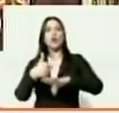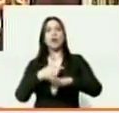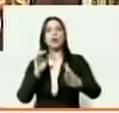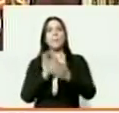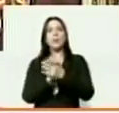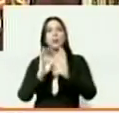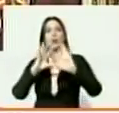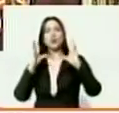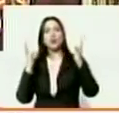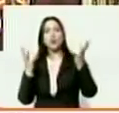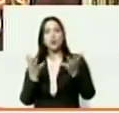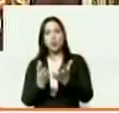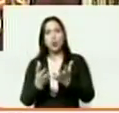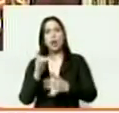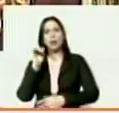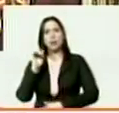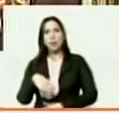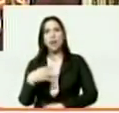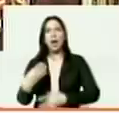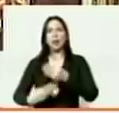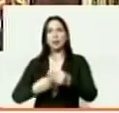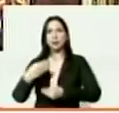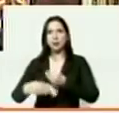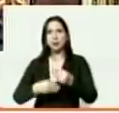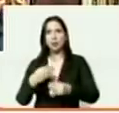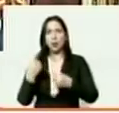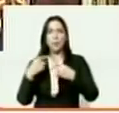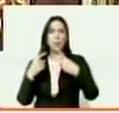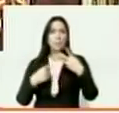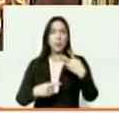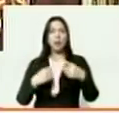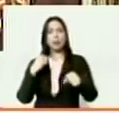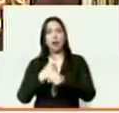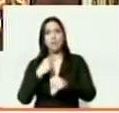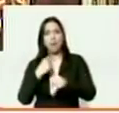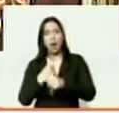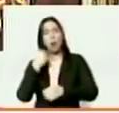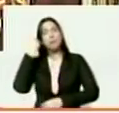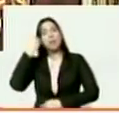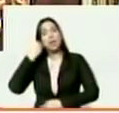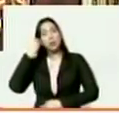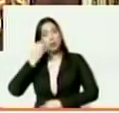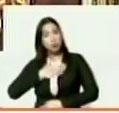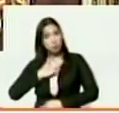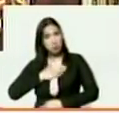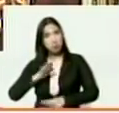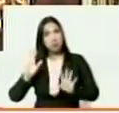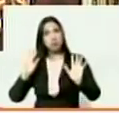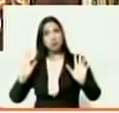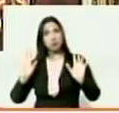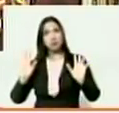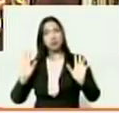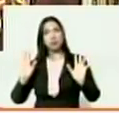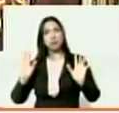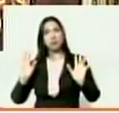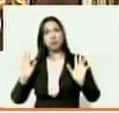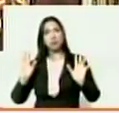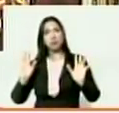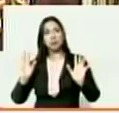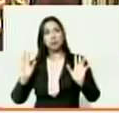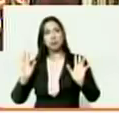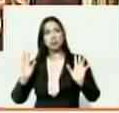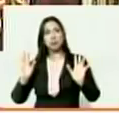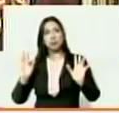mundo con los que se está haciendo este tipo de gestiones. Así que pienso que ojalá, bueno, en medio